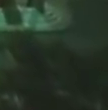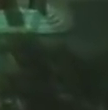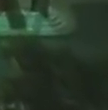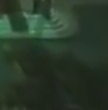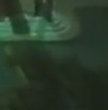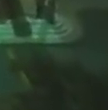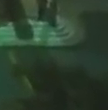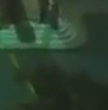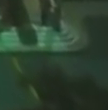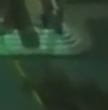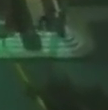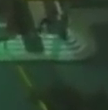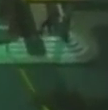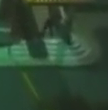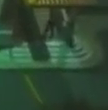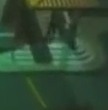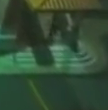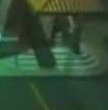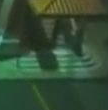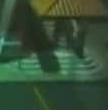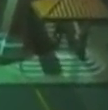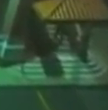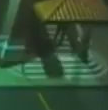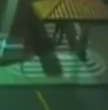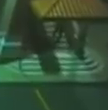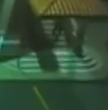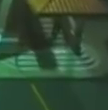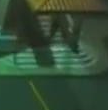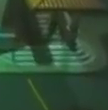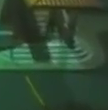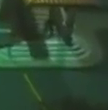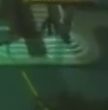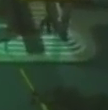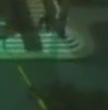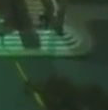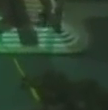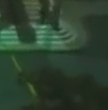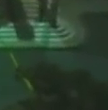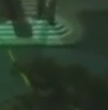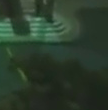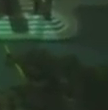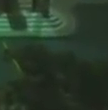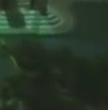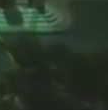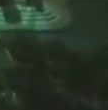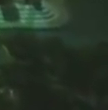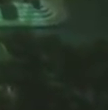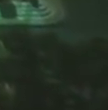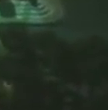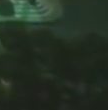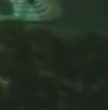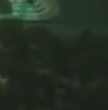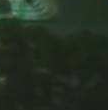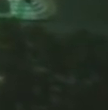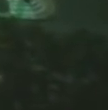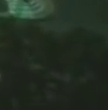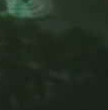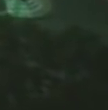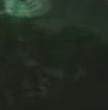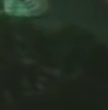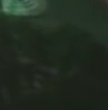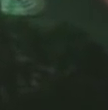23 gobernadores en las pasadas elecciones regionales e igualmente en las pasadas elecciones del 15 de octubre.